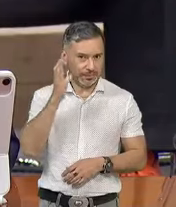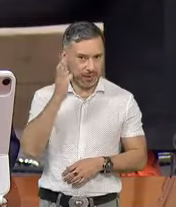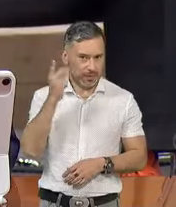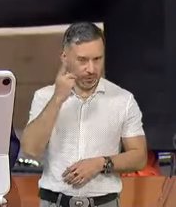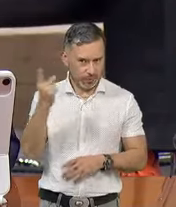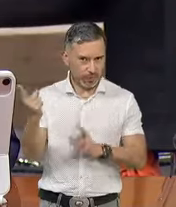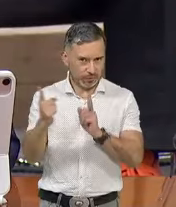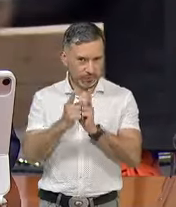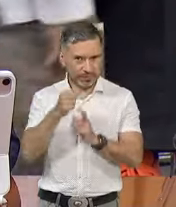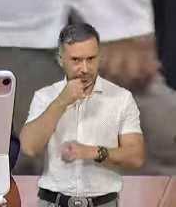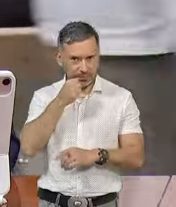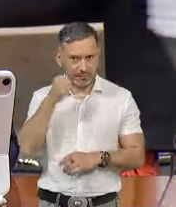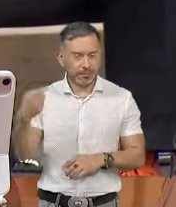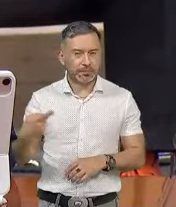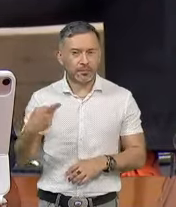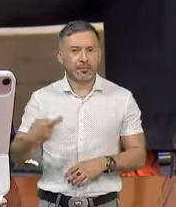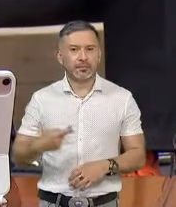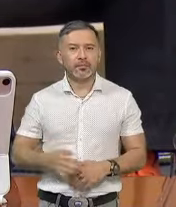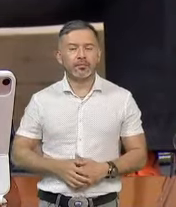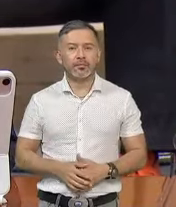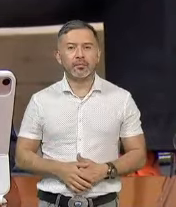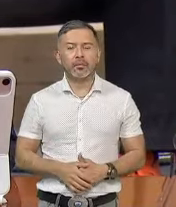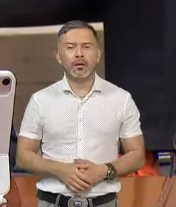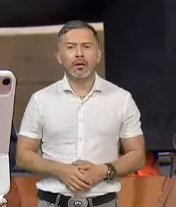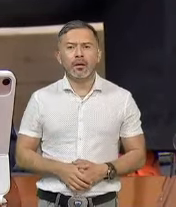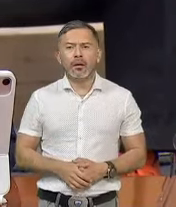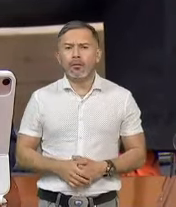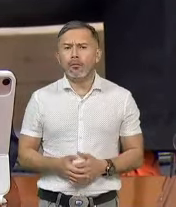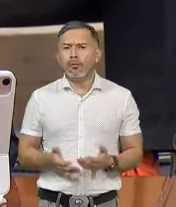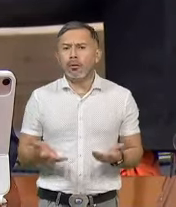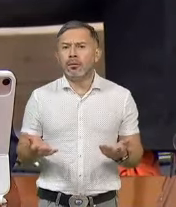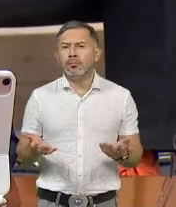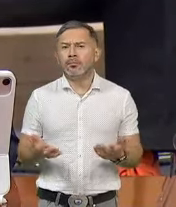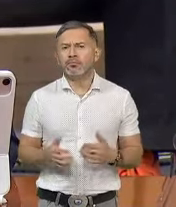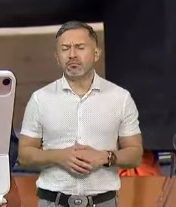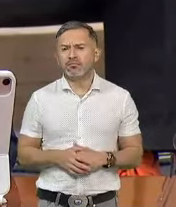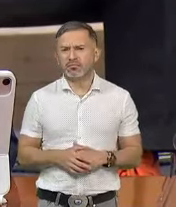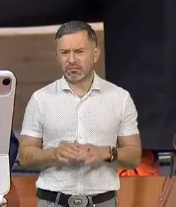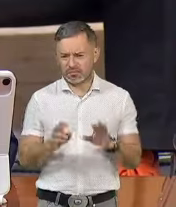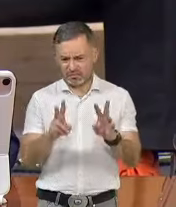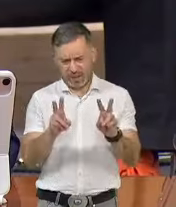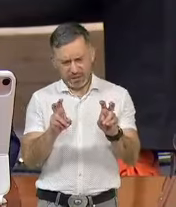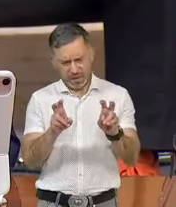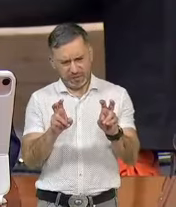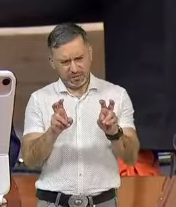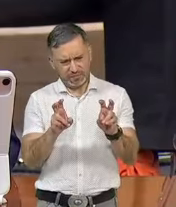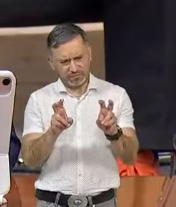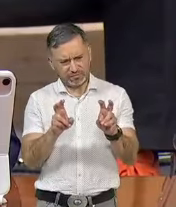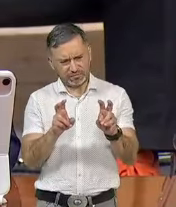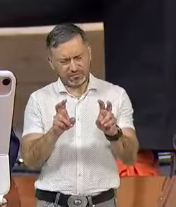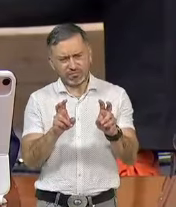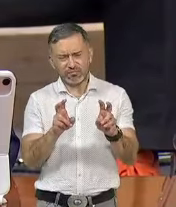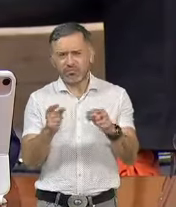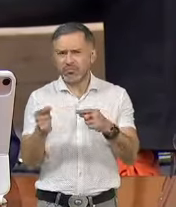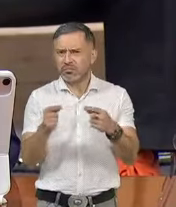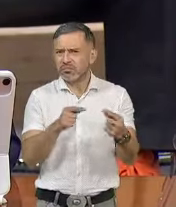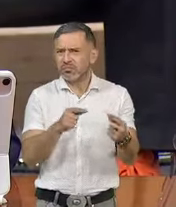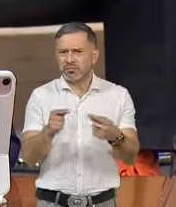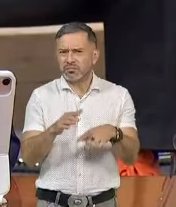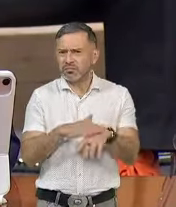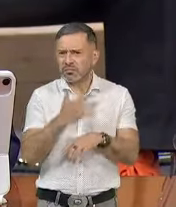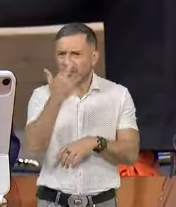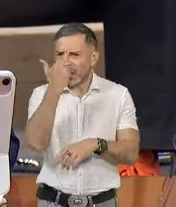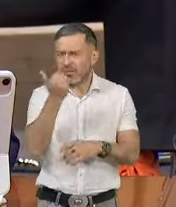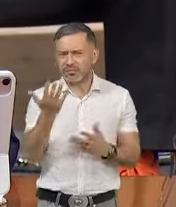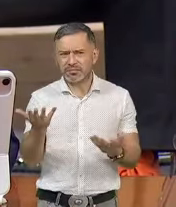diputados y pues no sé ni por qué estamos discutiendo este tema es un tema que ya fue aprobado